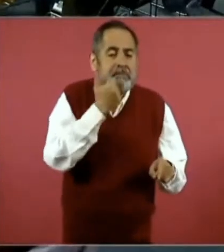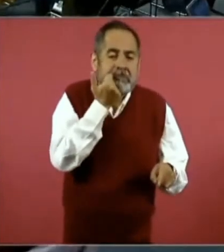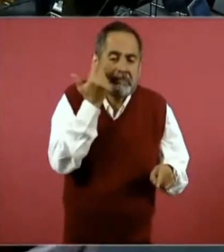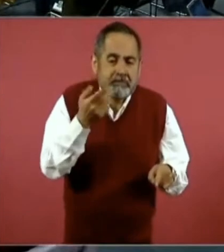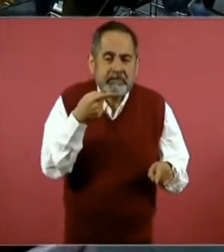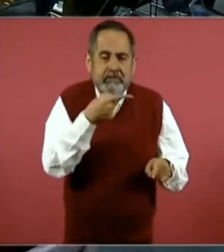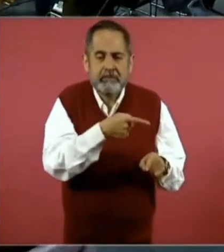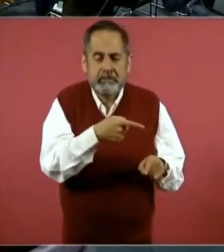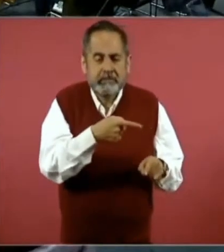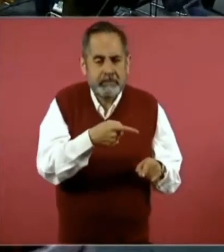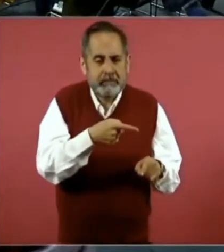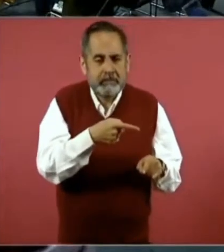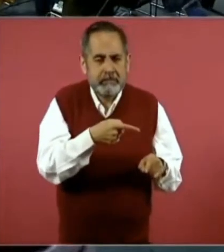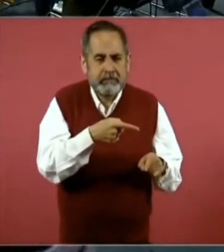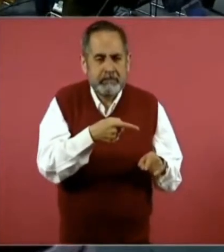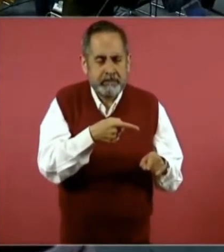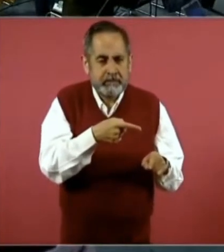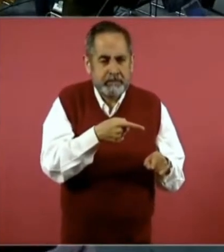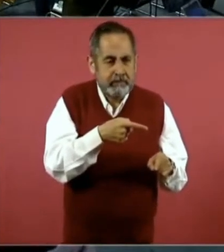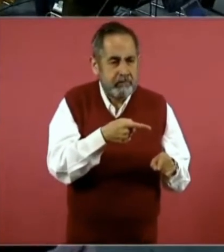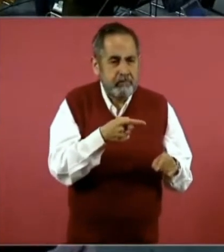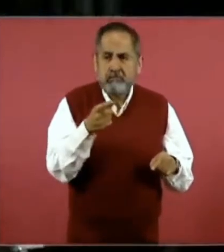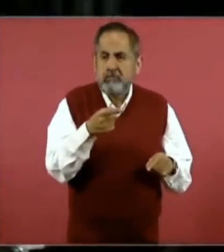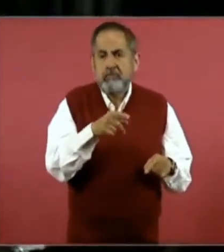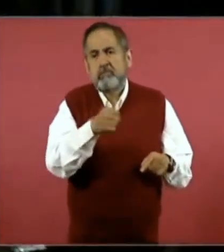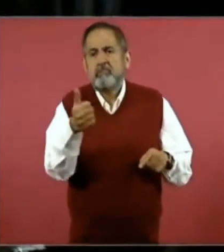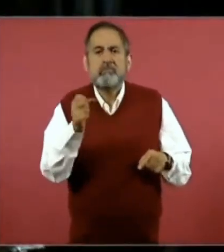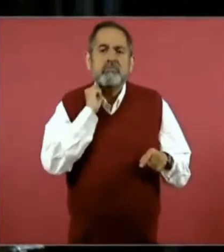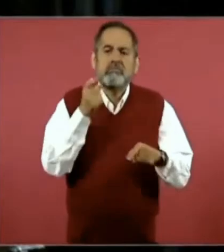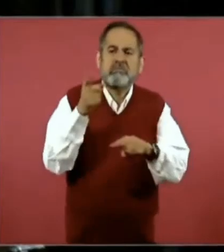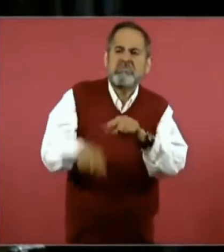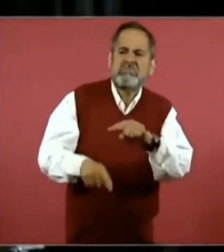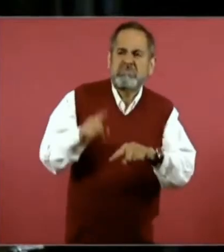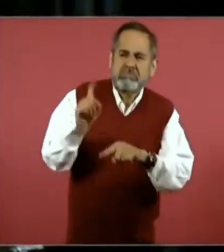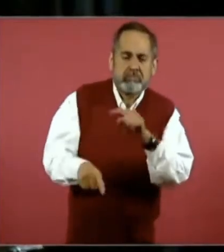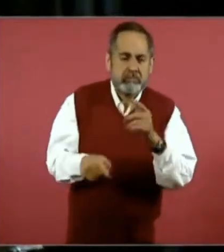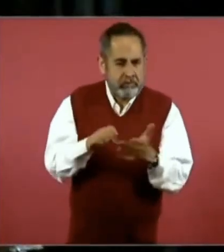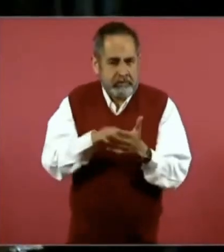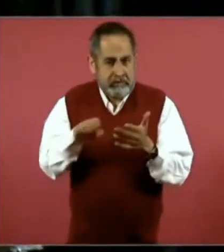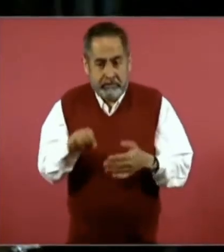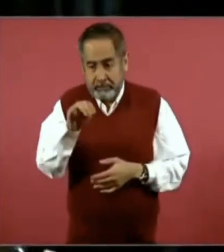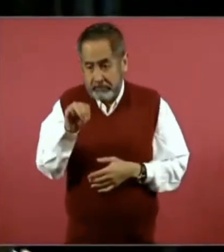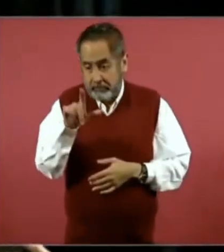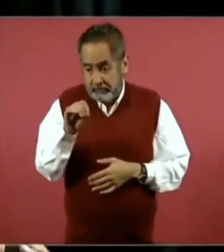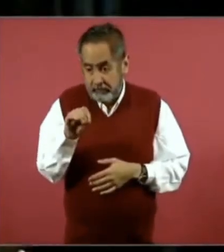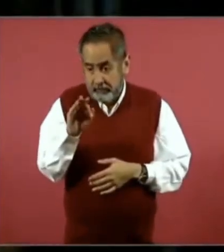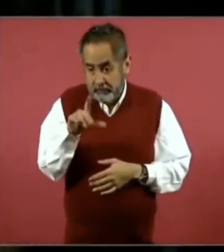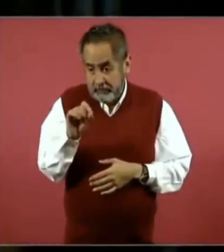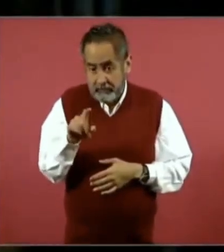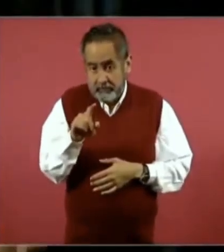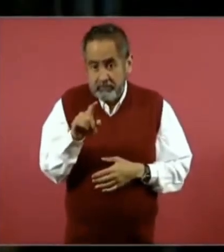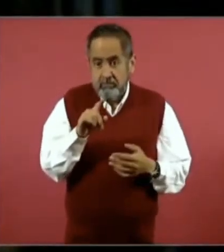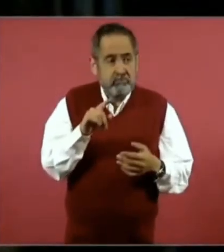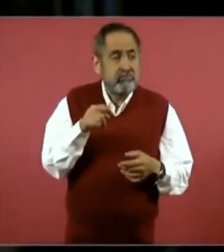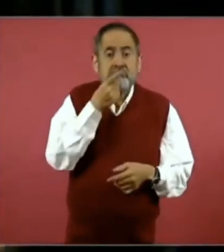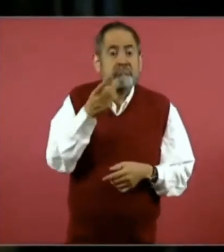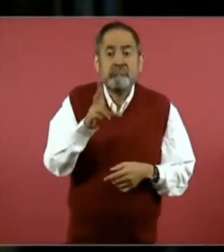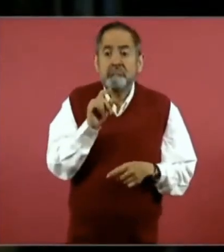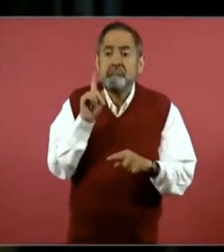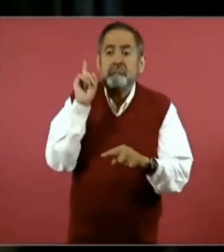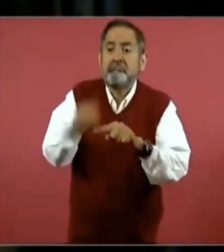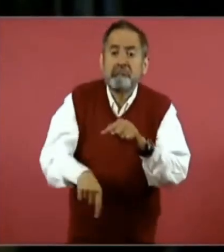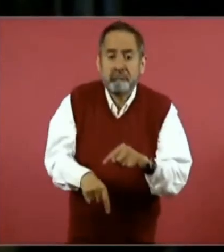quieren sacar a sus senadores. Es el caso del senador electo Manlio Fabio Beltrones, que ya dijeron que no va a estar dentro de la bancada del